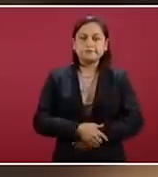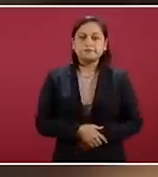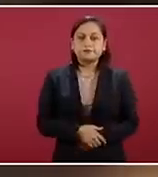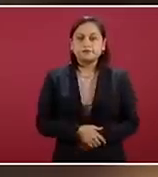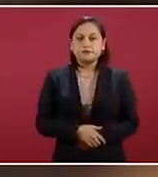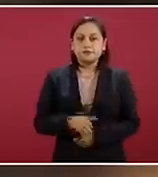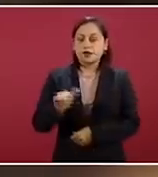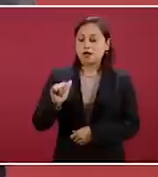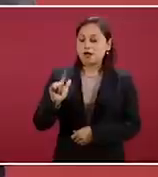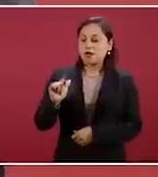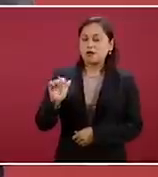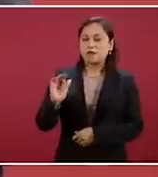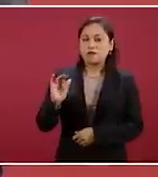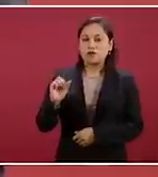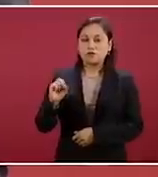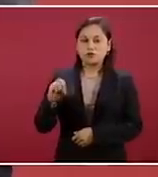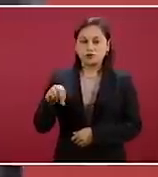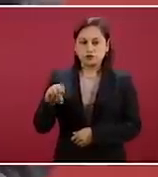de